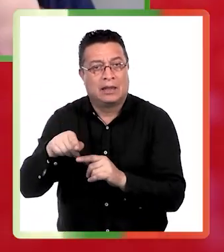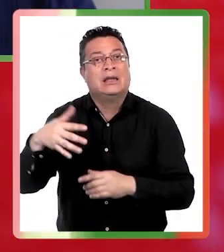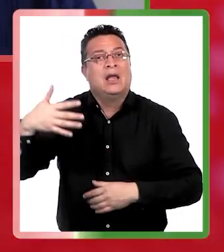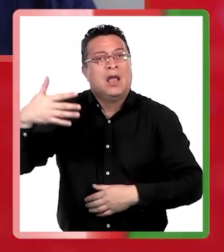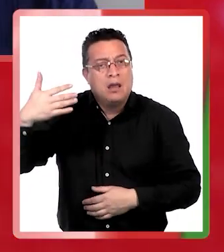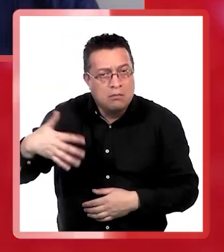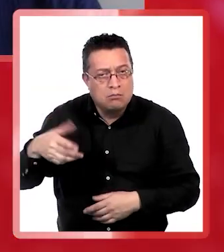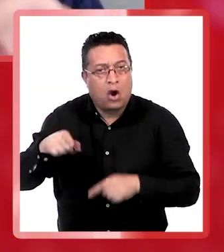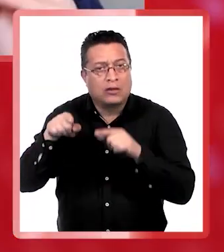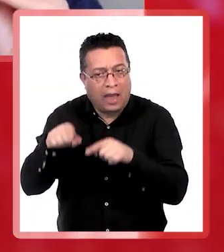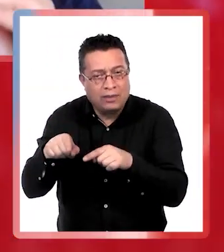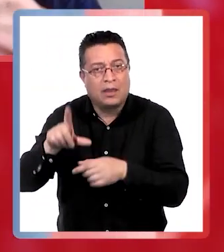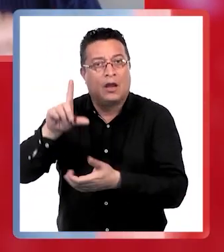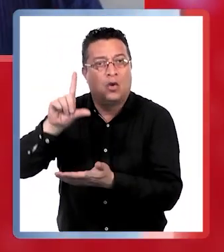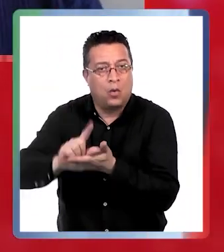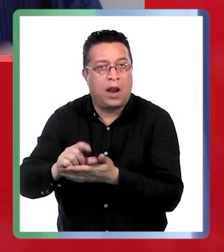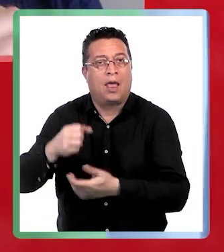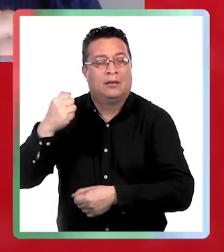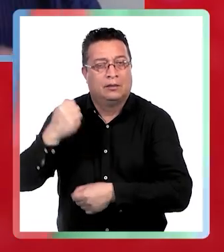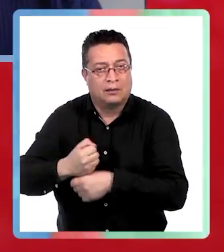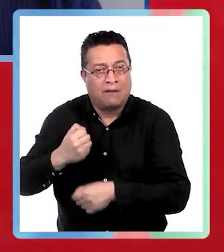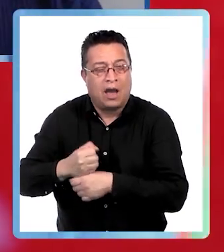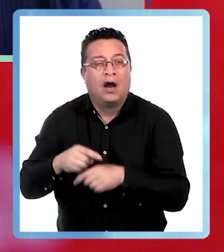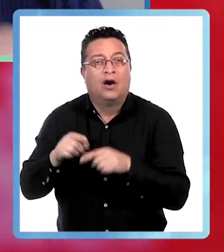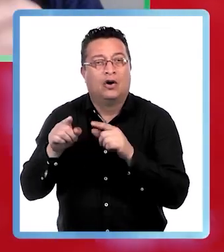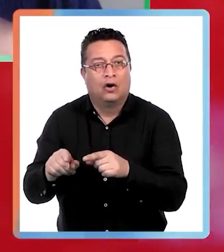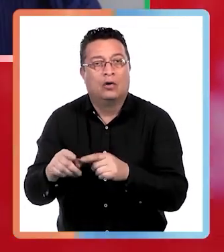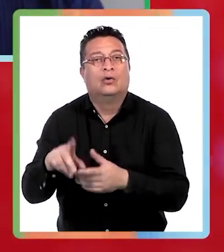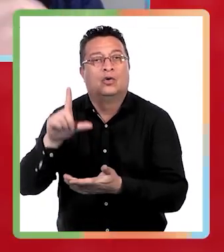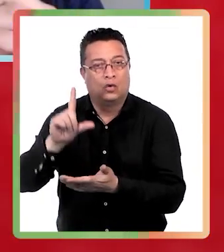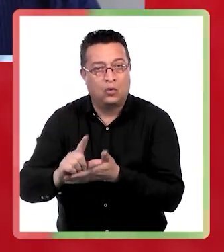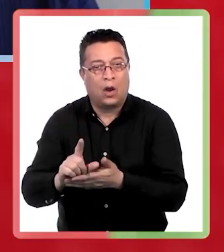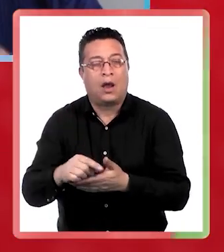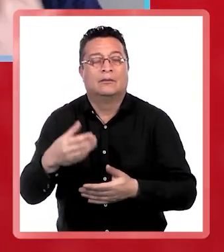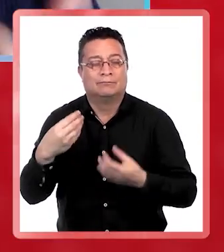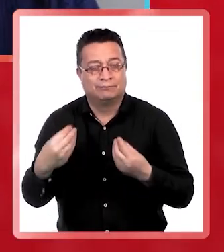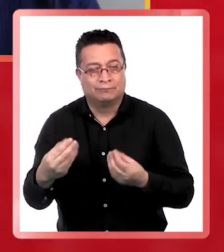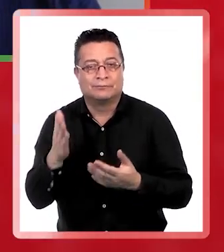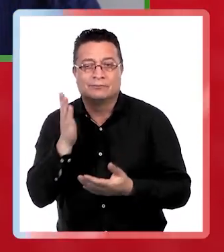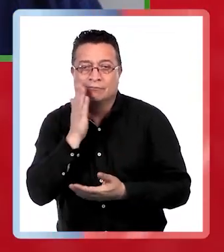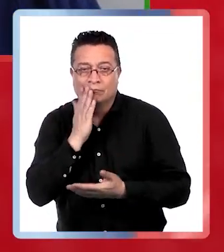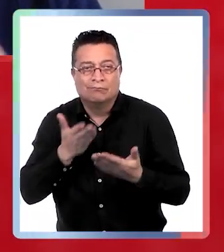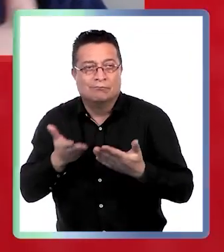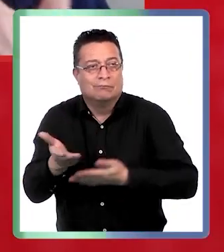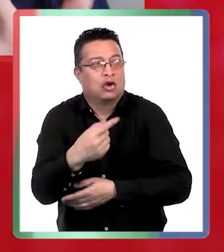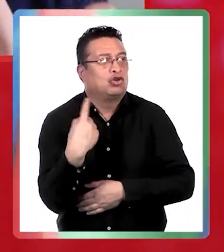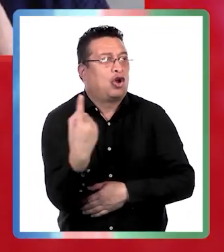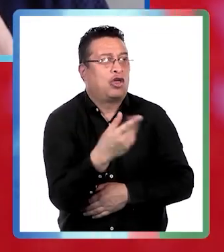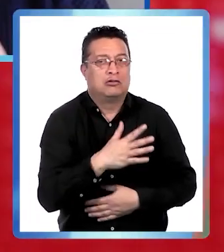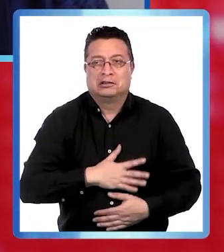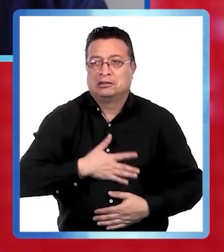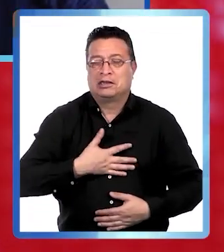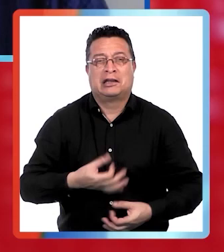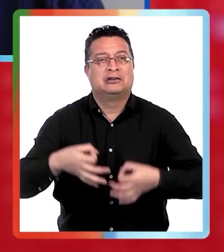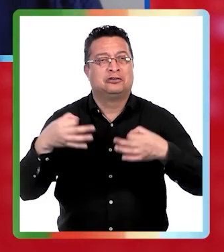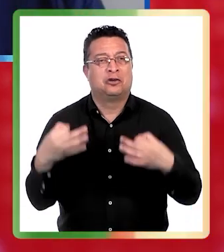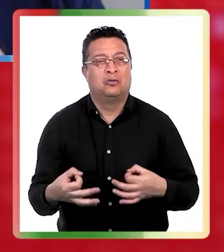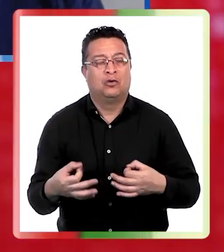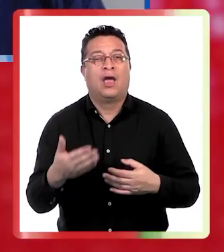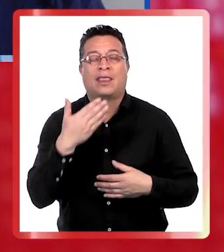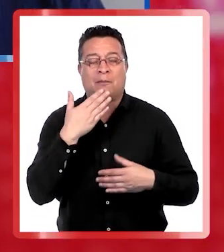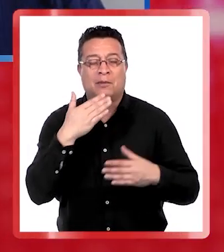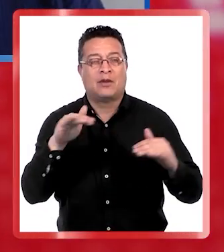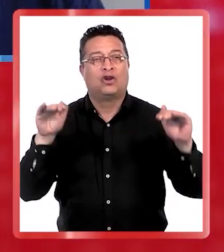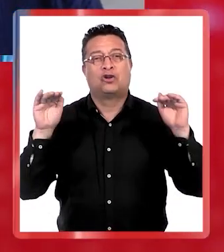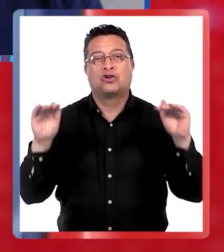no es menor de que el espacio de trabajo sea un espacio amigable donde todos nos podamos sentir seguros,